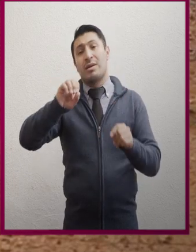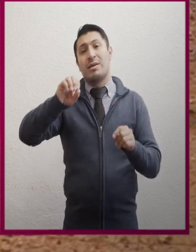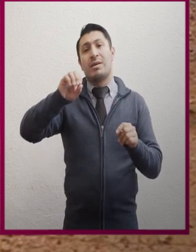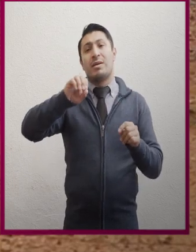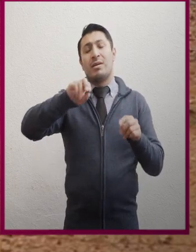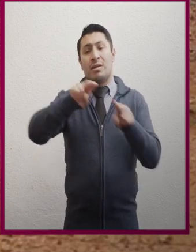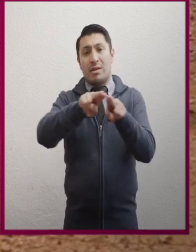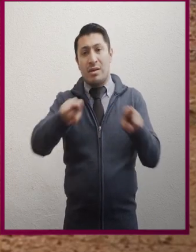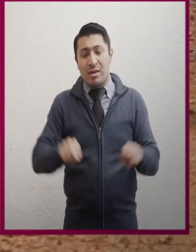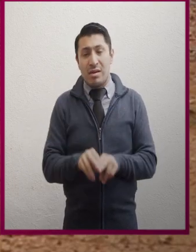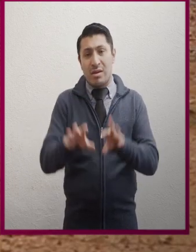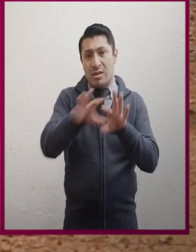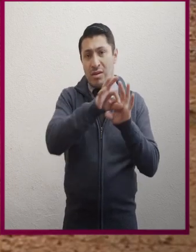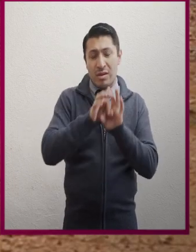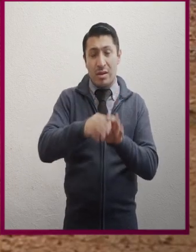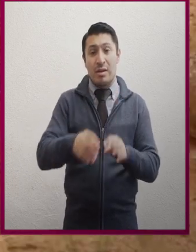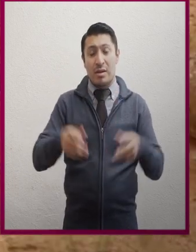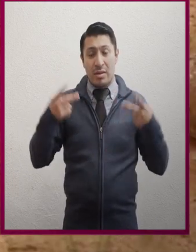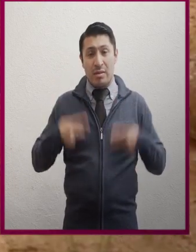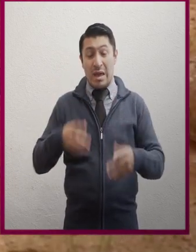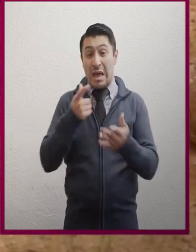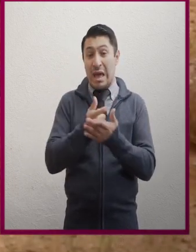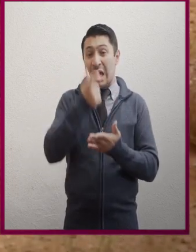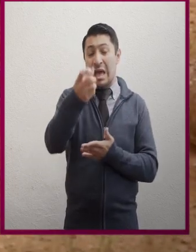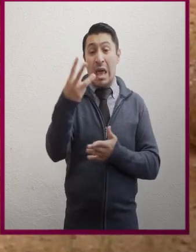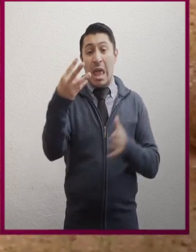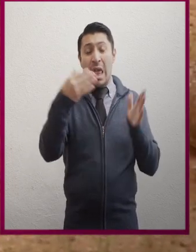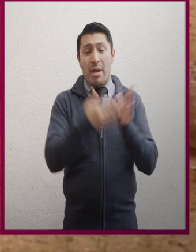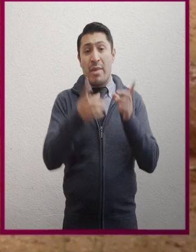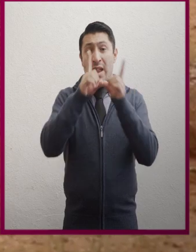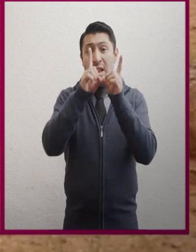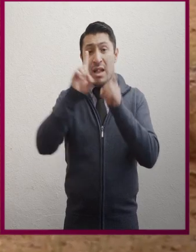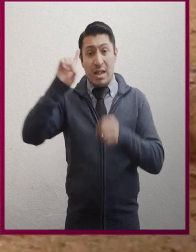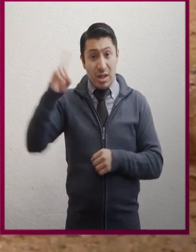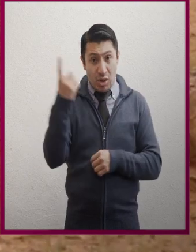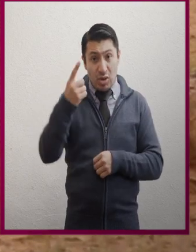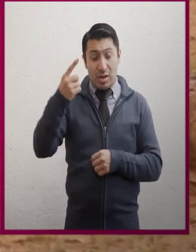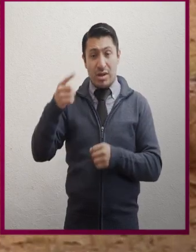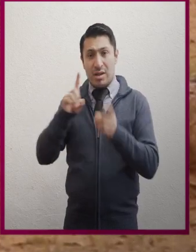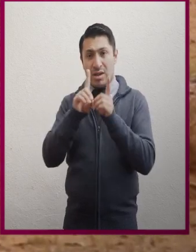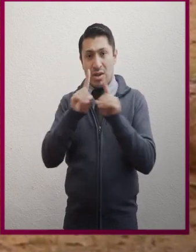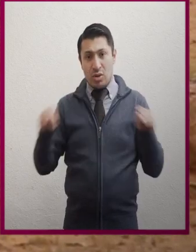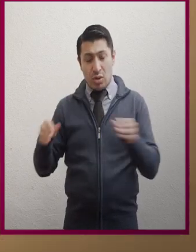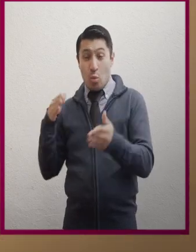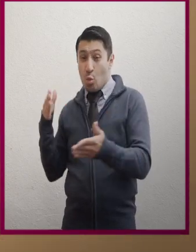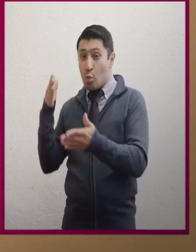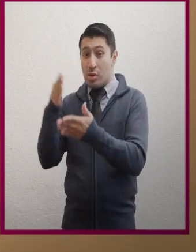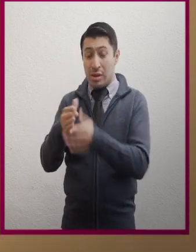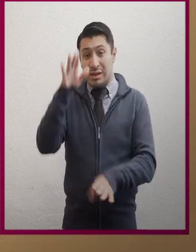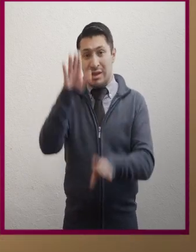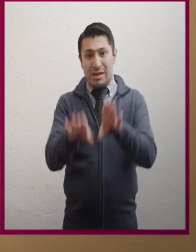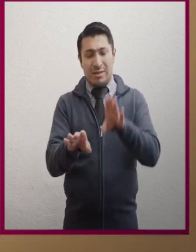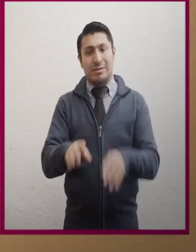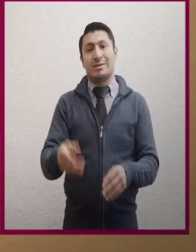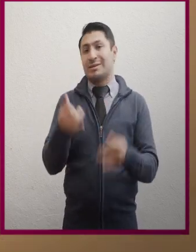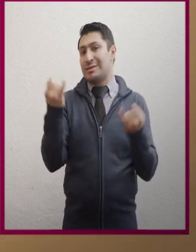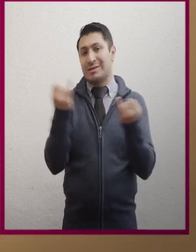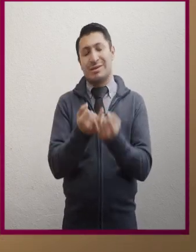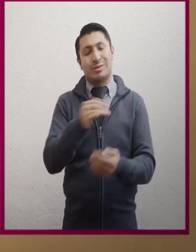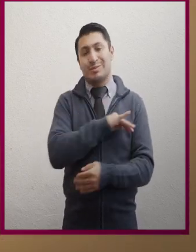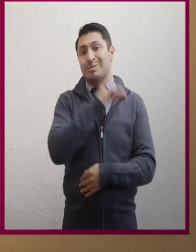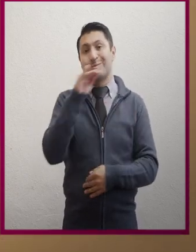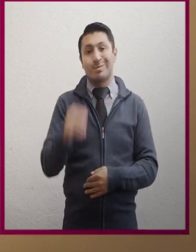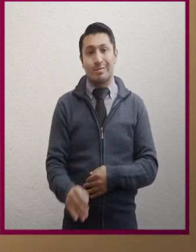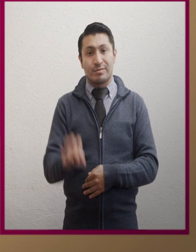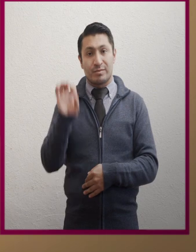hasta $3,000 para cruzar el desierto. A veces también pagan con la vida. En octubre de 2013, en el